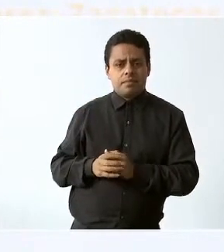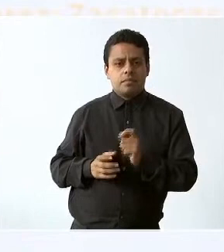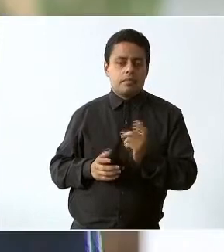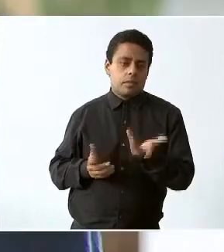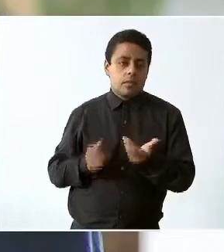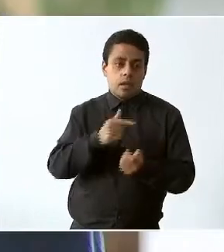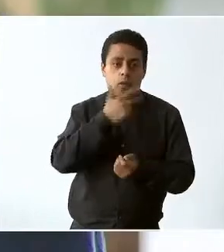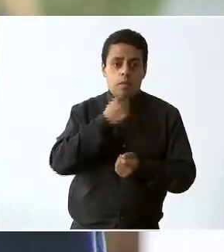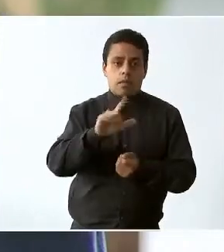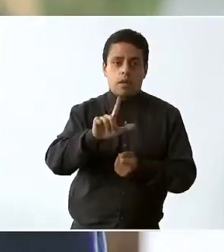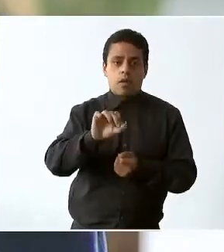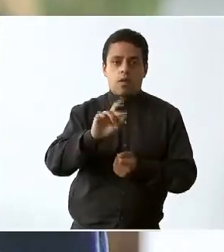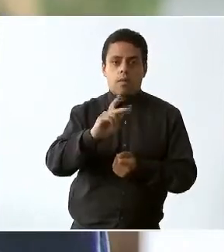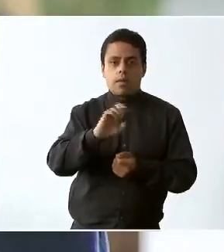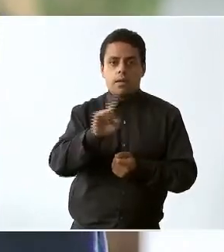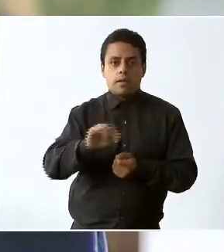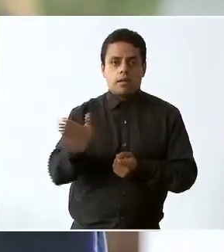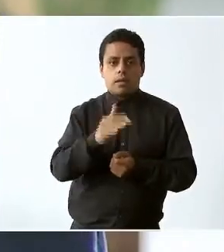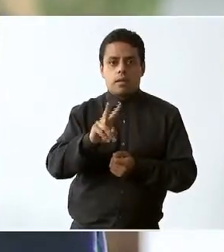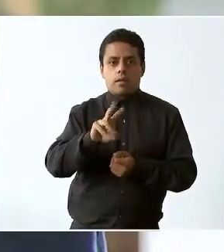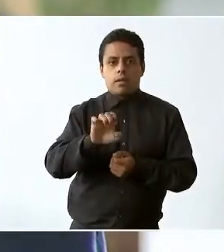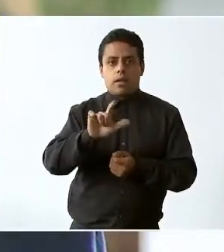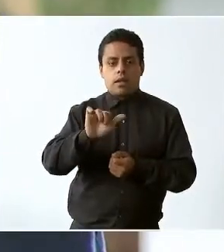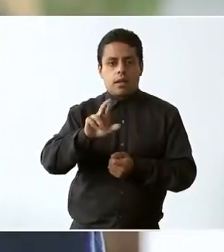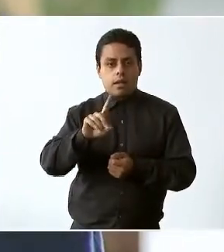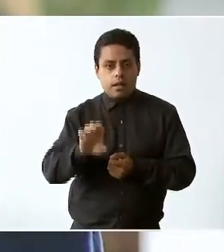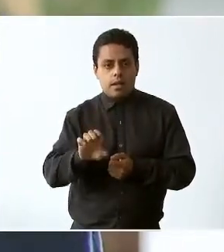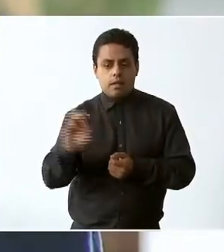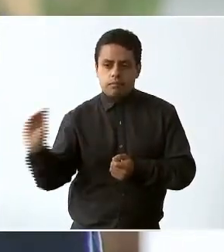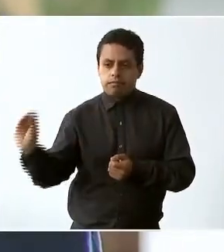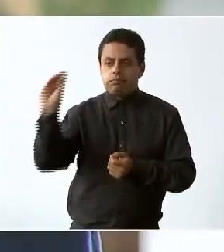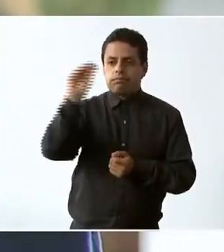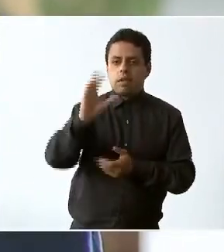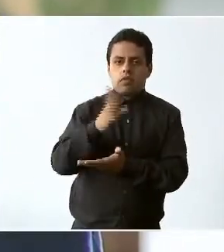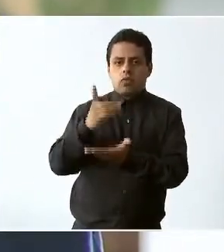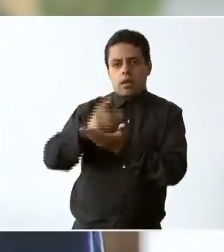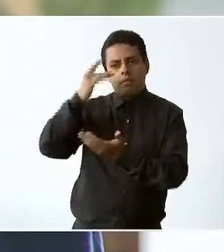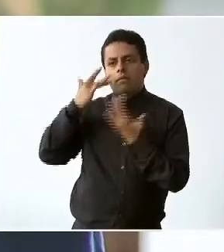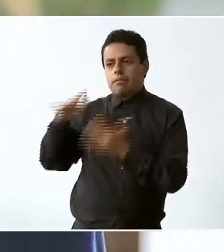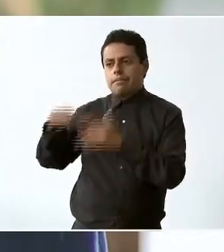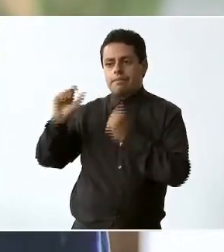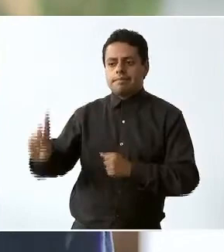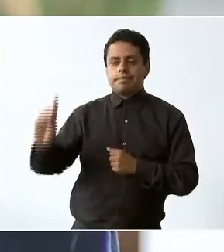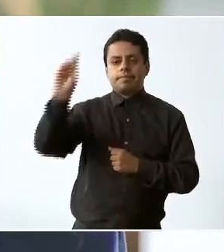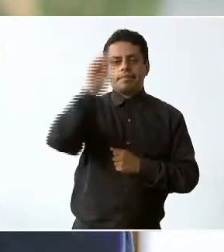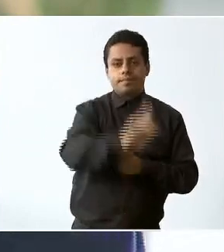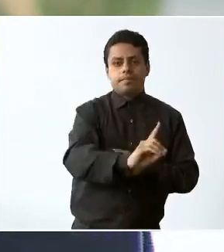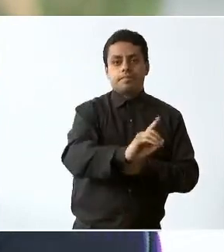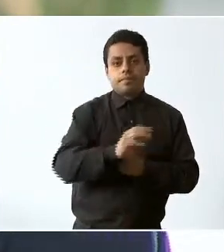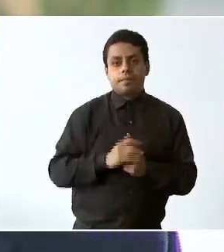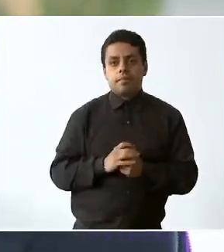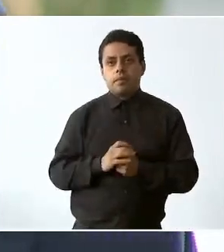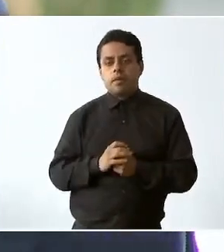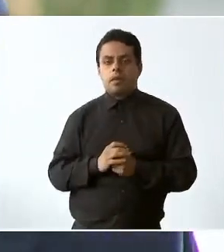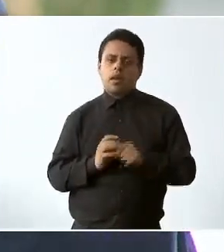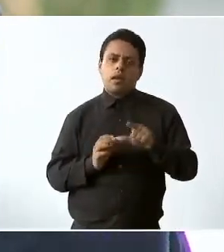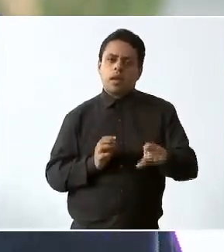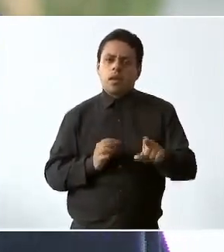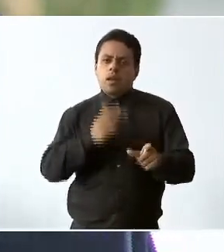Entonces López Velarde abandonó la ciudad, como si el poeta